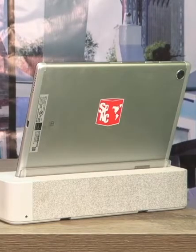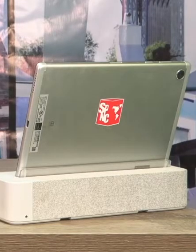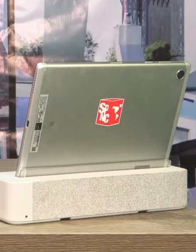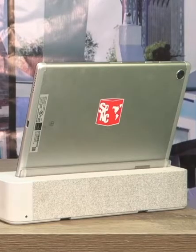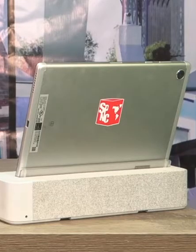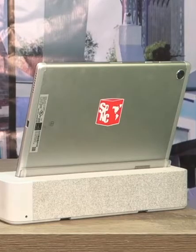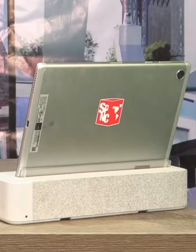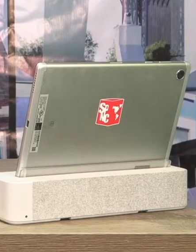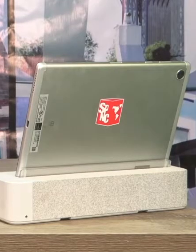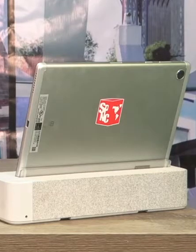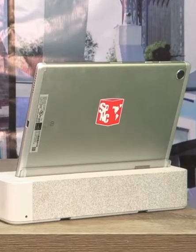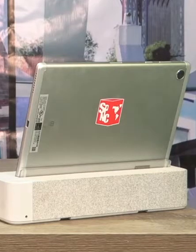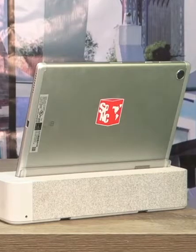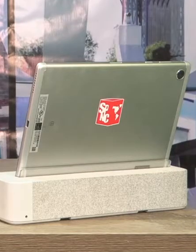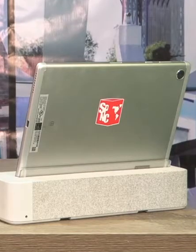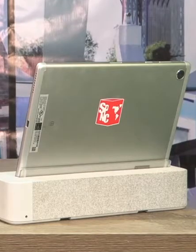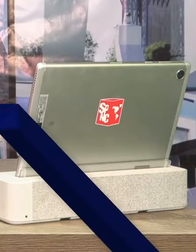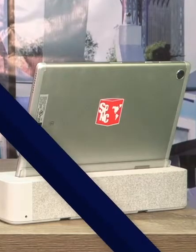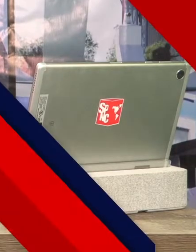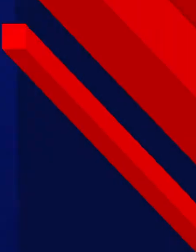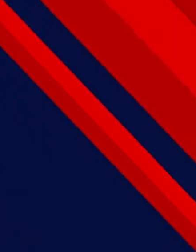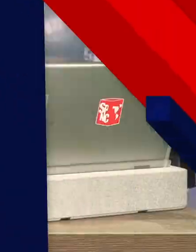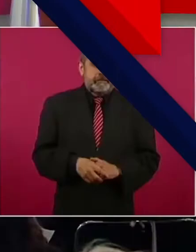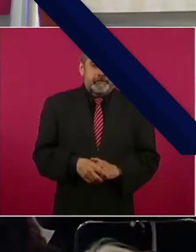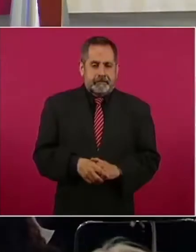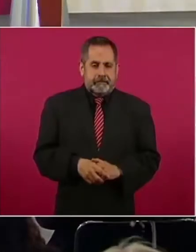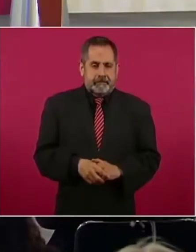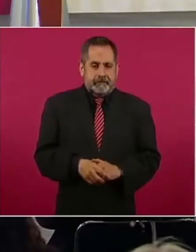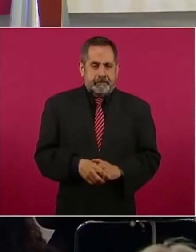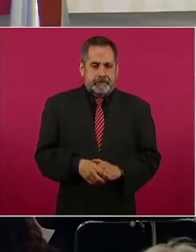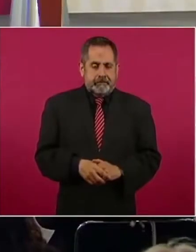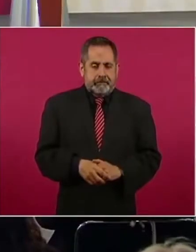más en beneficios de los mexicanos.